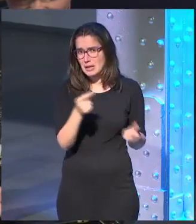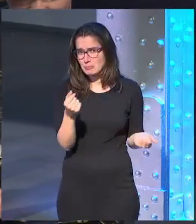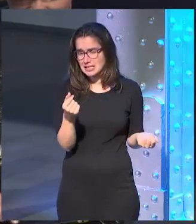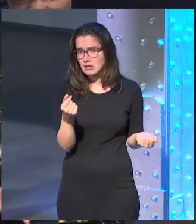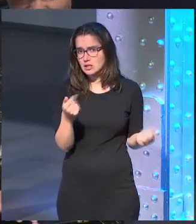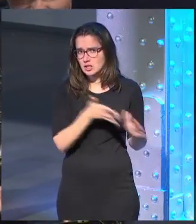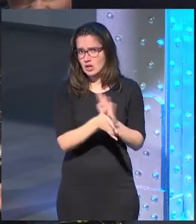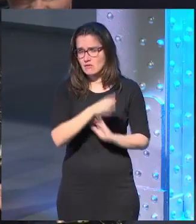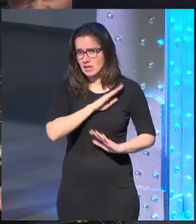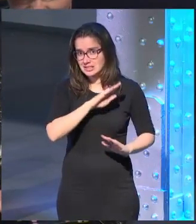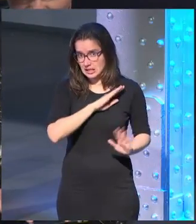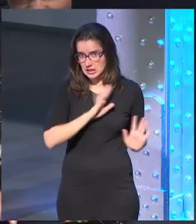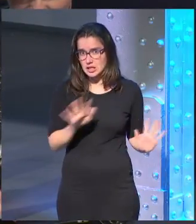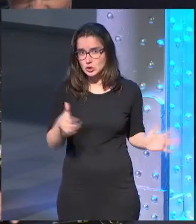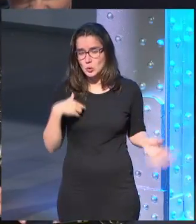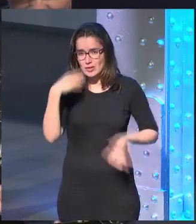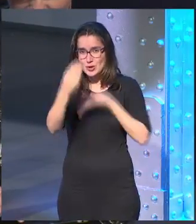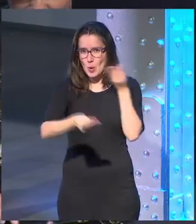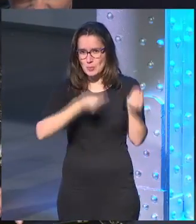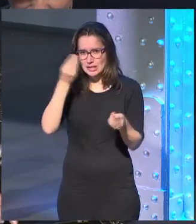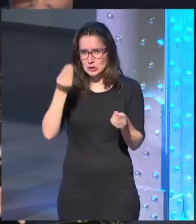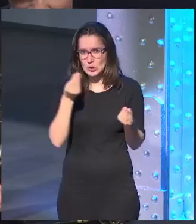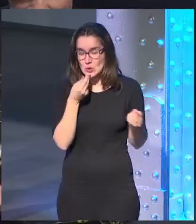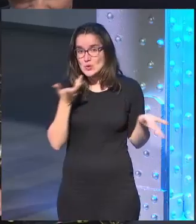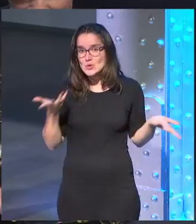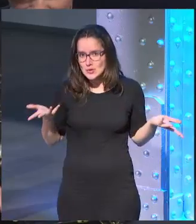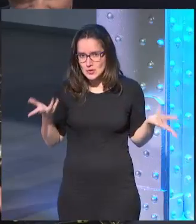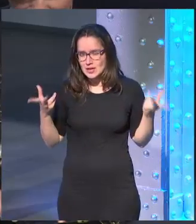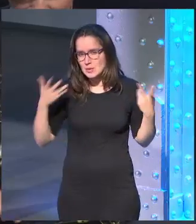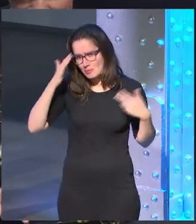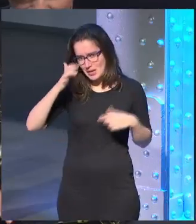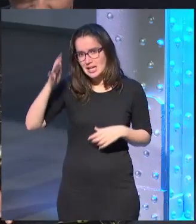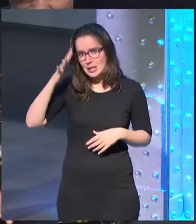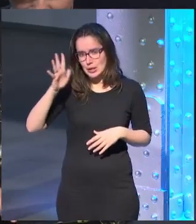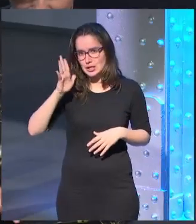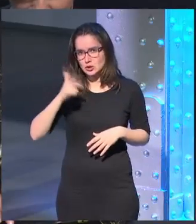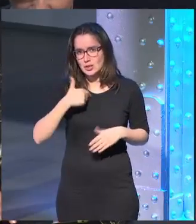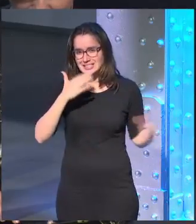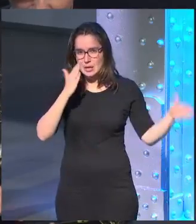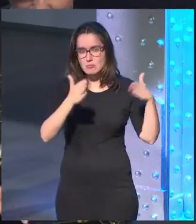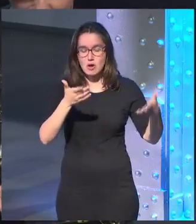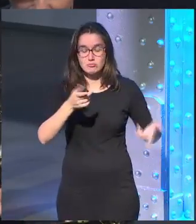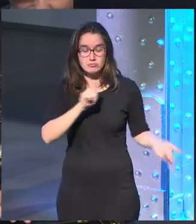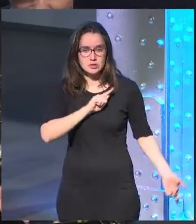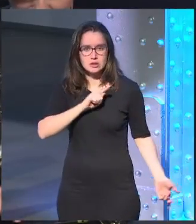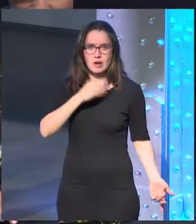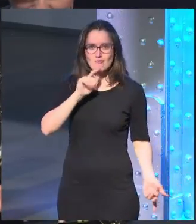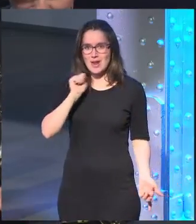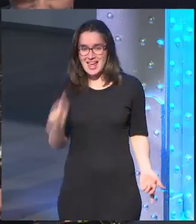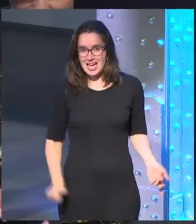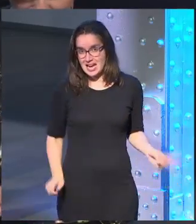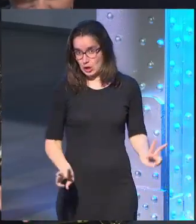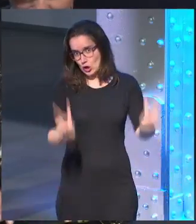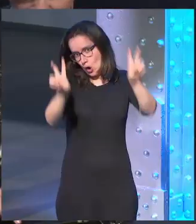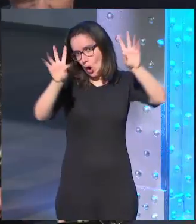una pasta. O sea, yo cuando lo pienso, solo, ¿no? Imaginaros, vivías, yo en ese momento me sentía rico, entre